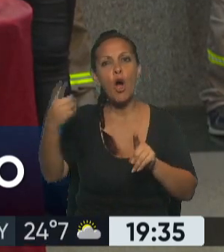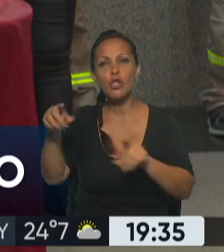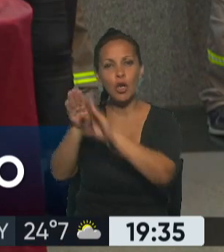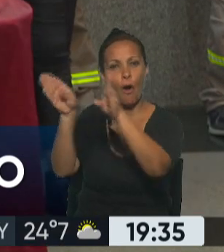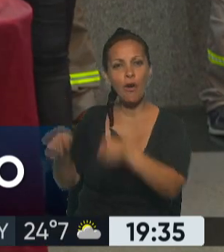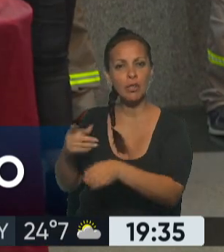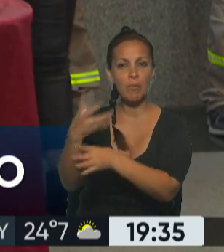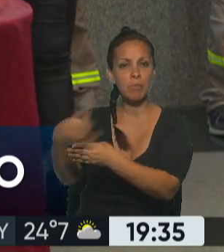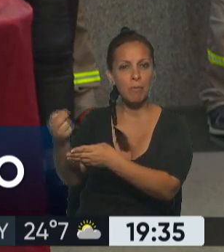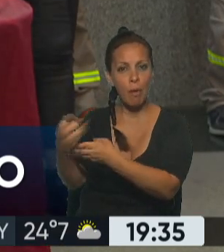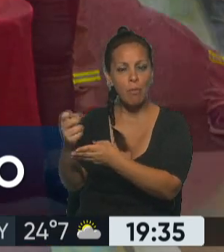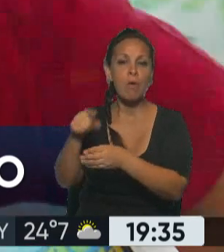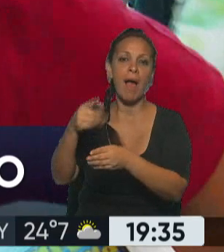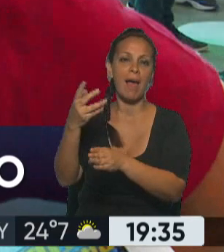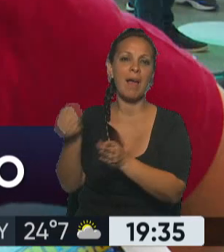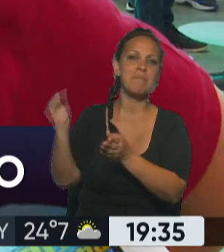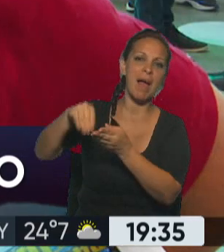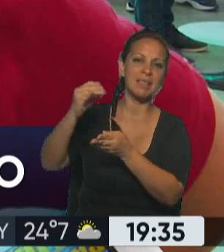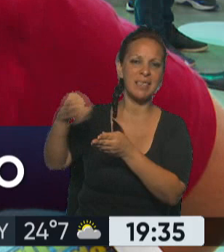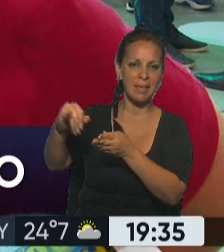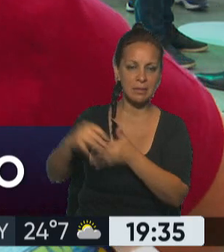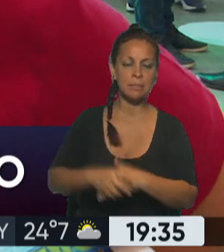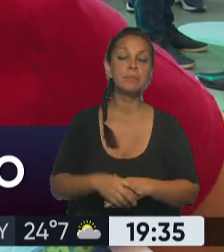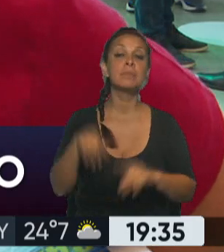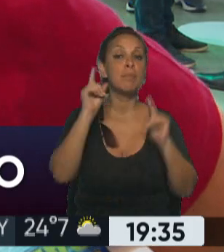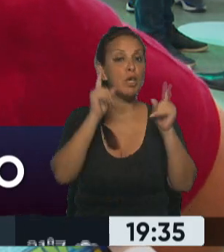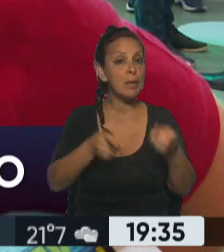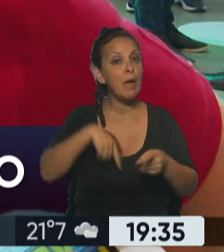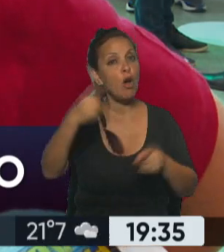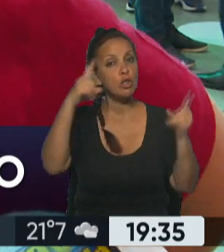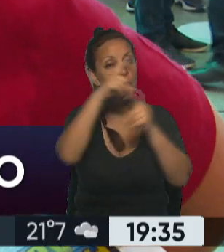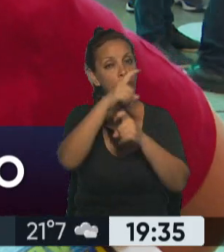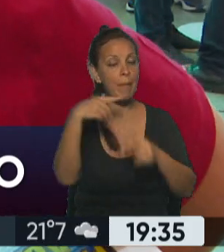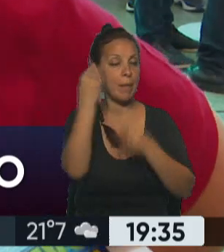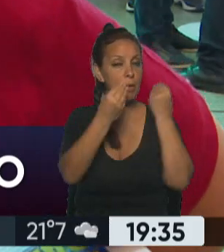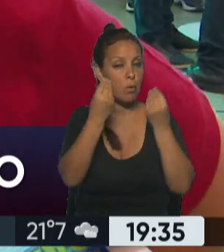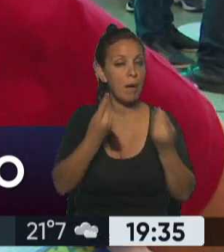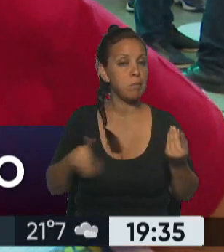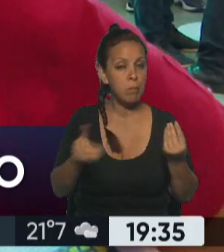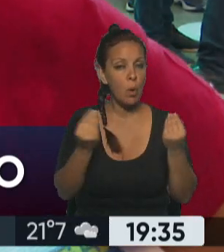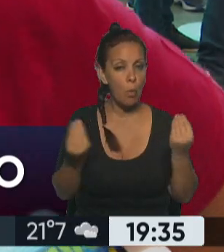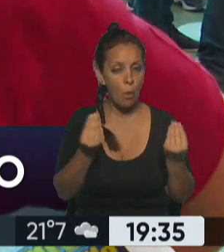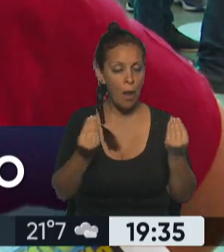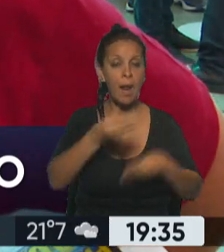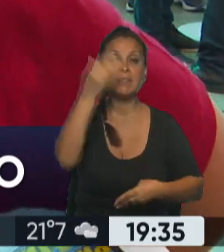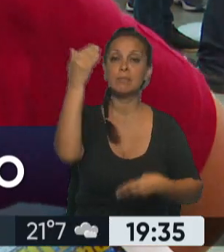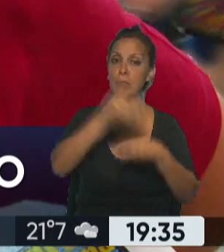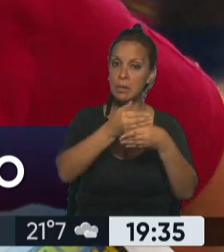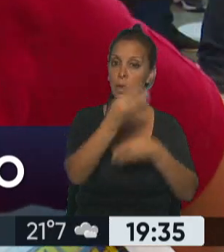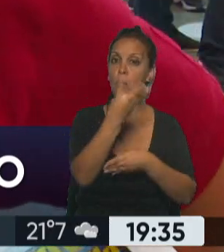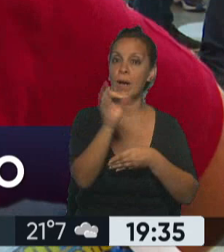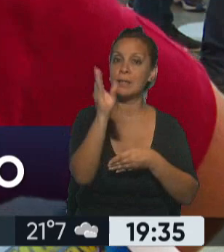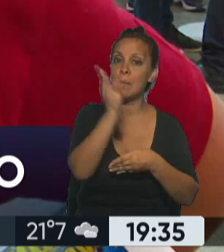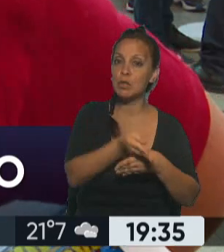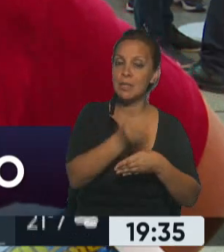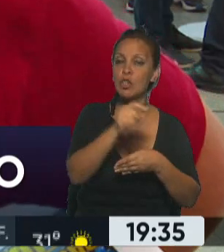aumentando todo, el pasajero se ve afectado. Pero además, junto con eso, el otro problema específico que nos preocupa es que cerraron el 40% de los servicios